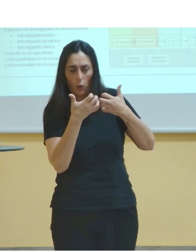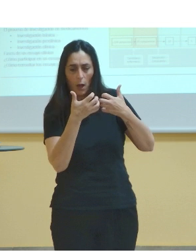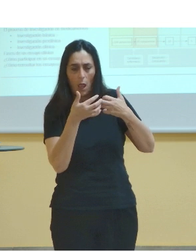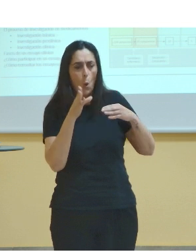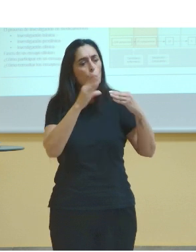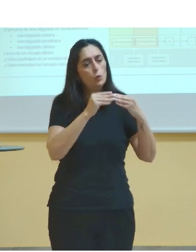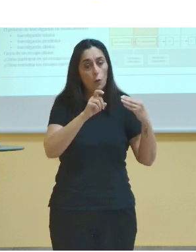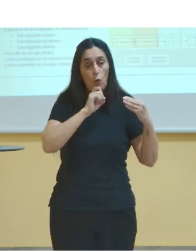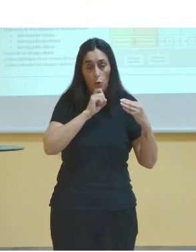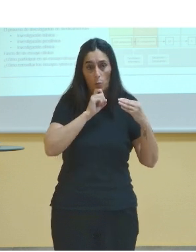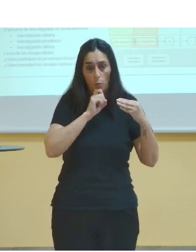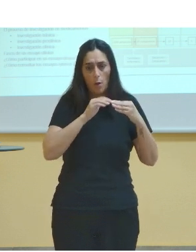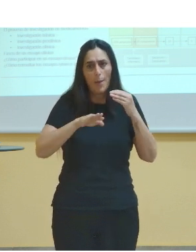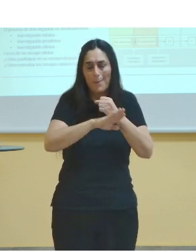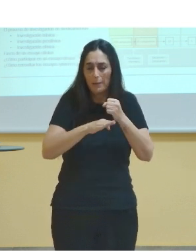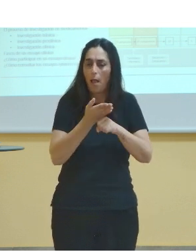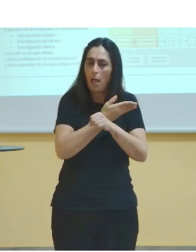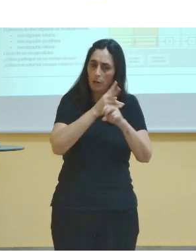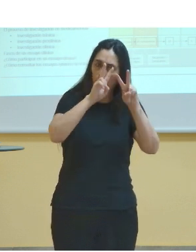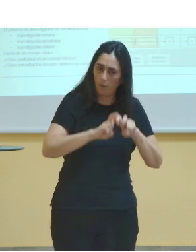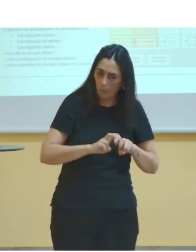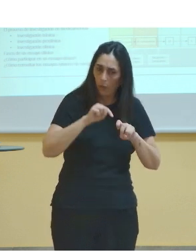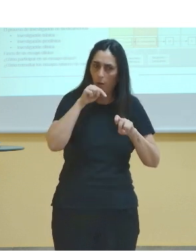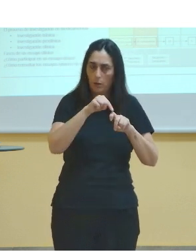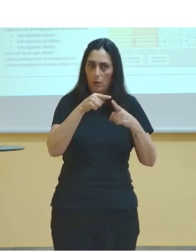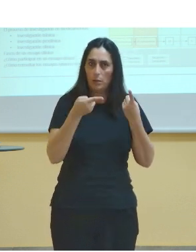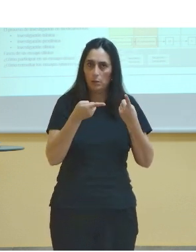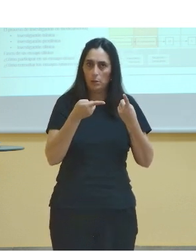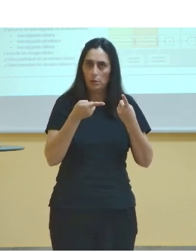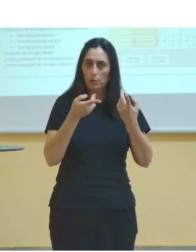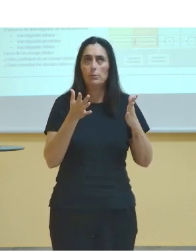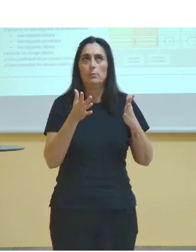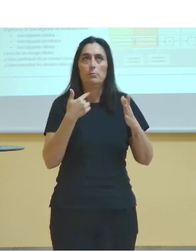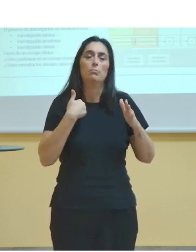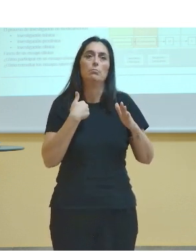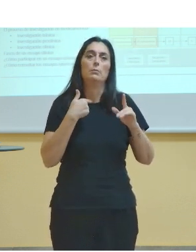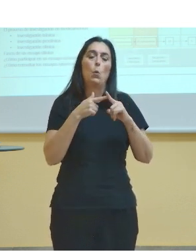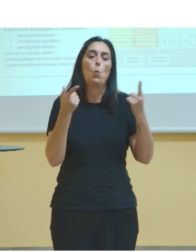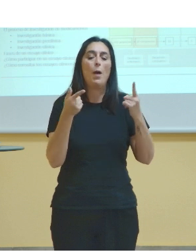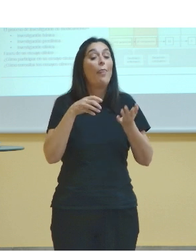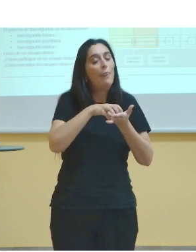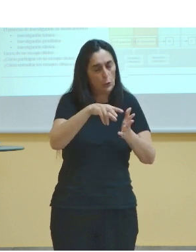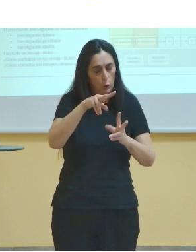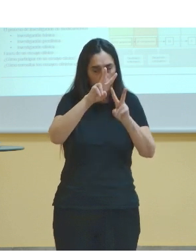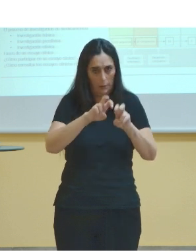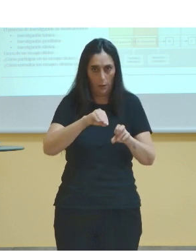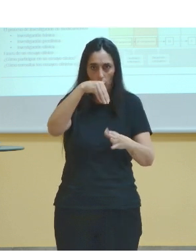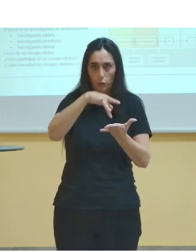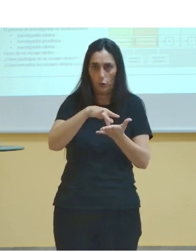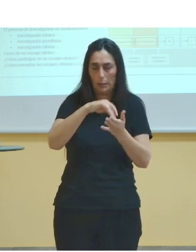aplicación. Hay una investigación básica que se desarrolla, se desarrolla dentro de los centros de investigación